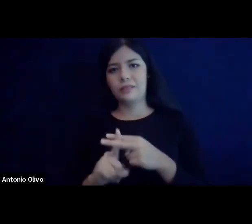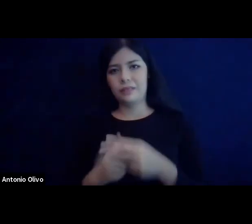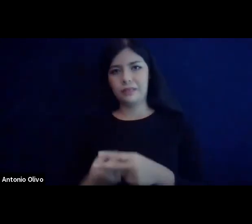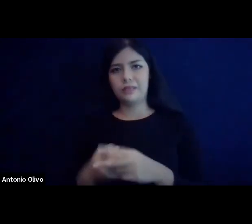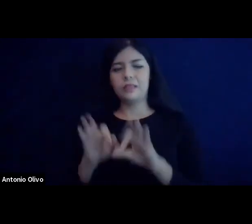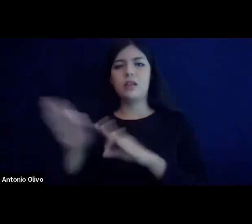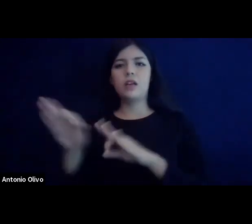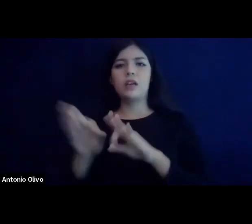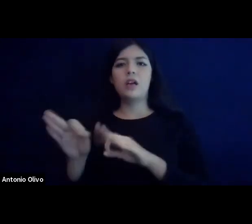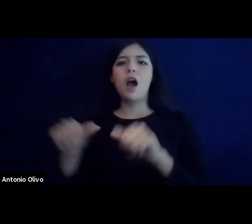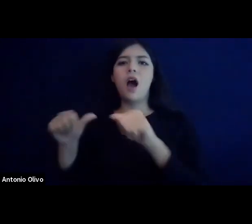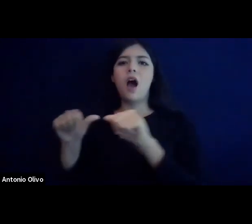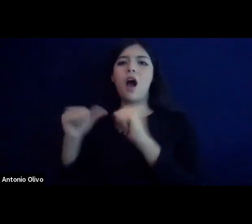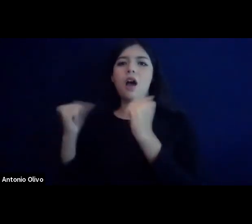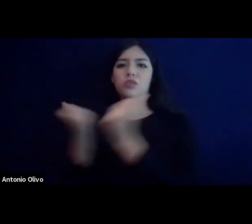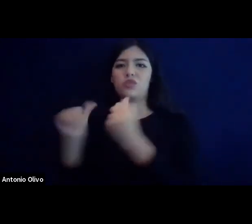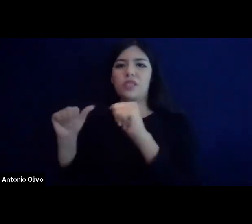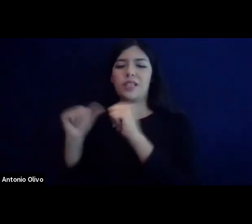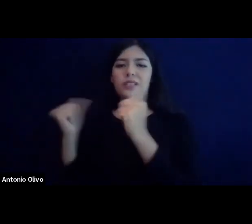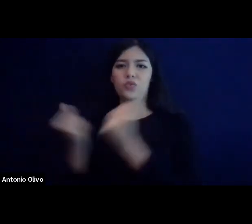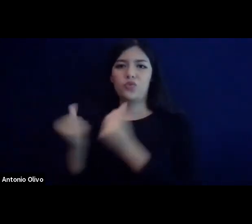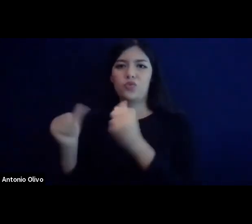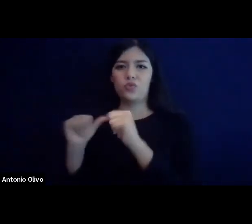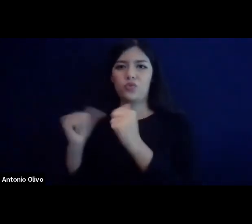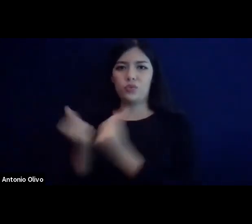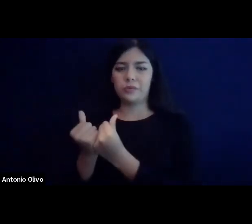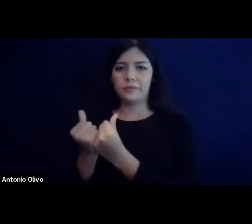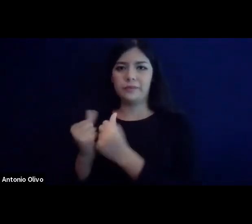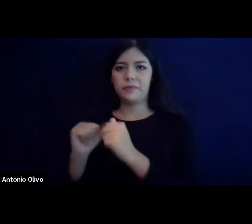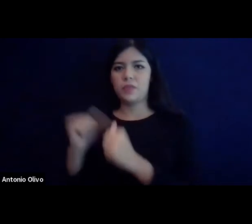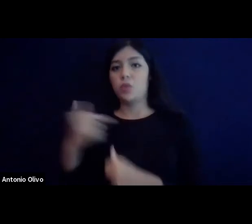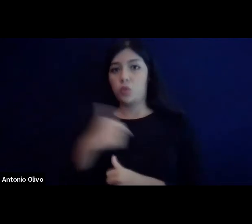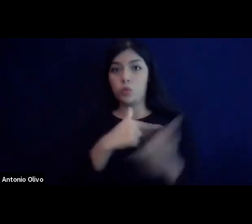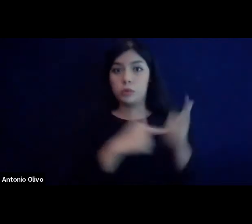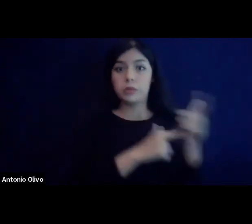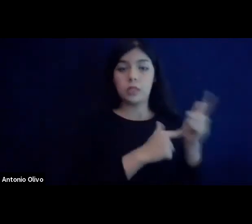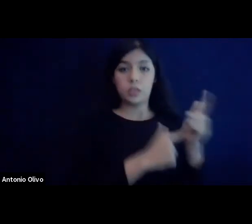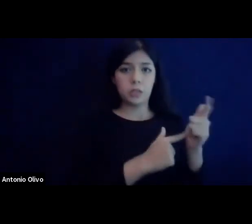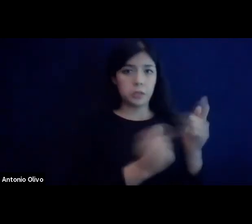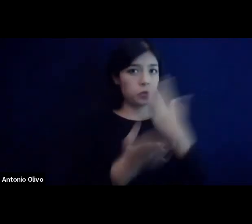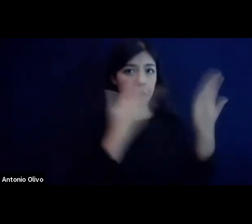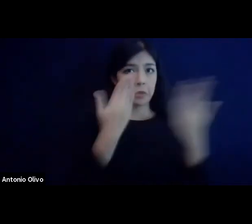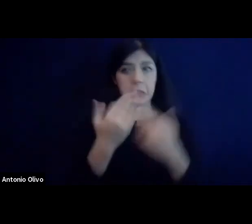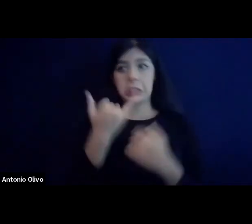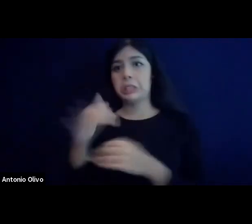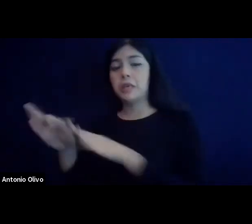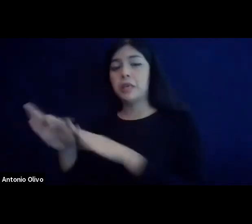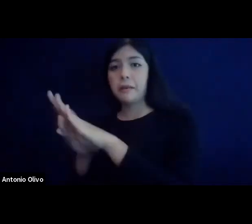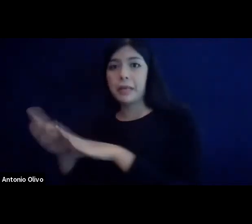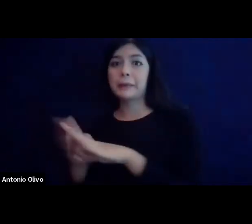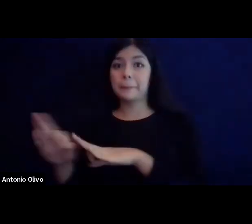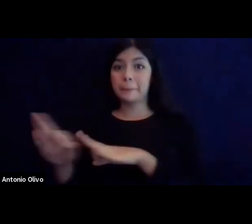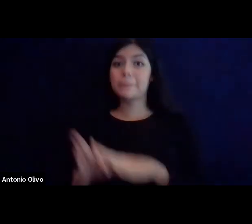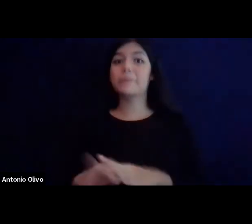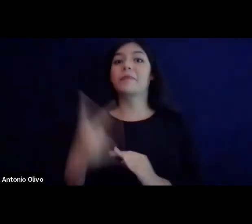una asociación civil mientras estaba estudiando. Entonces, pues al igual que otros estudiantes, fue